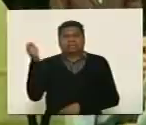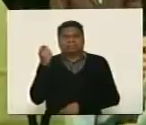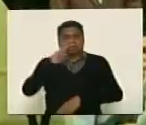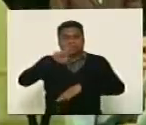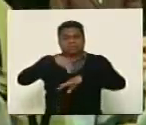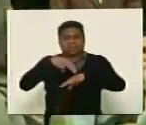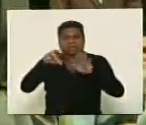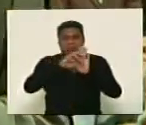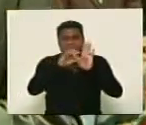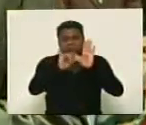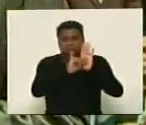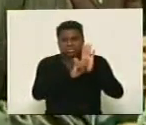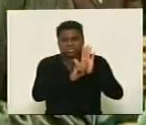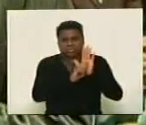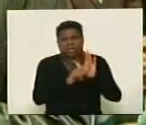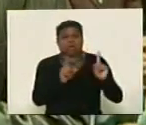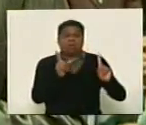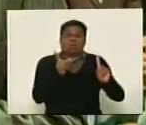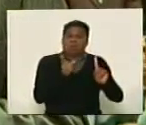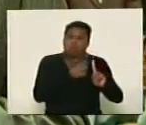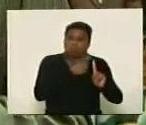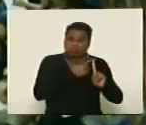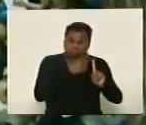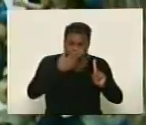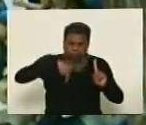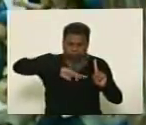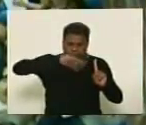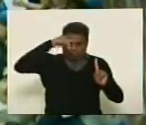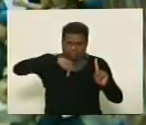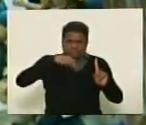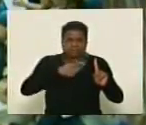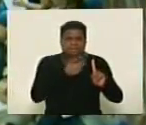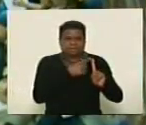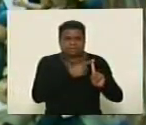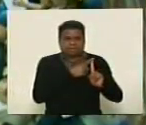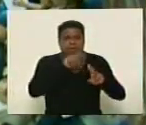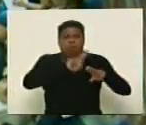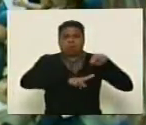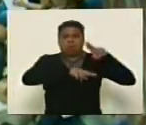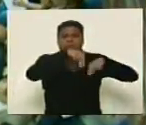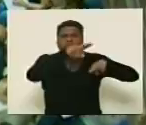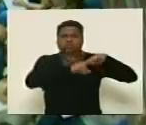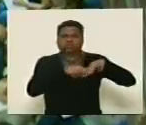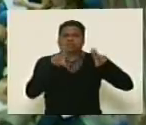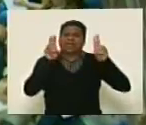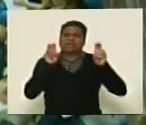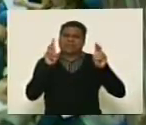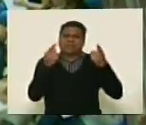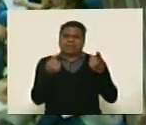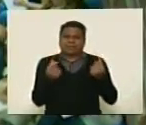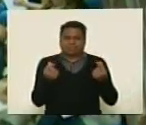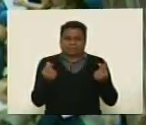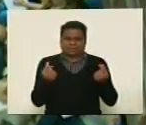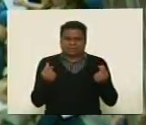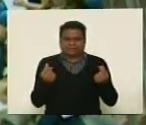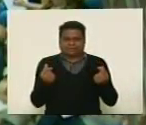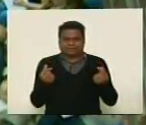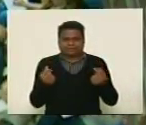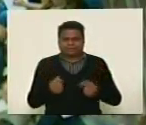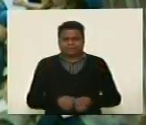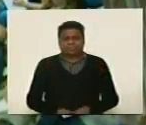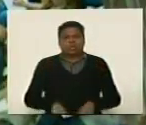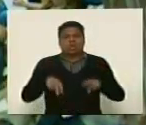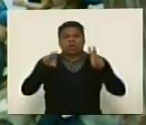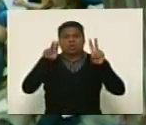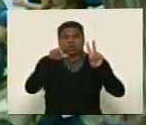una de sus tareas estratégicas fundamentales construir una nueva economía. Un